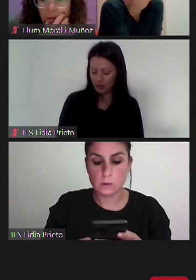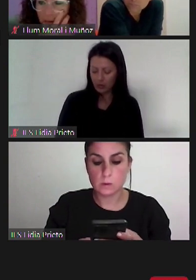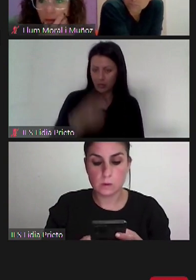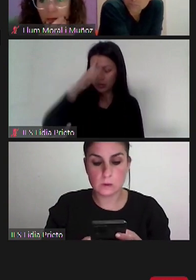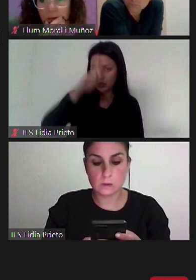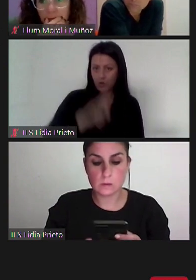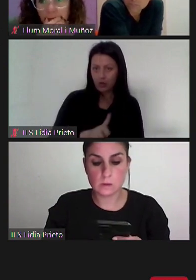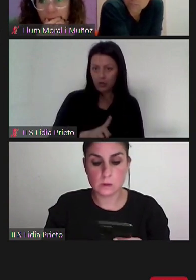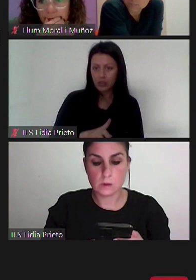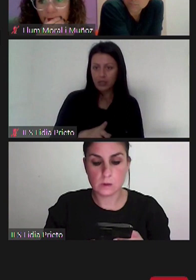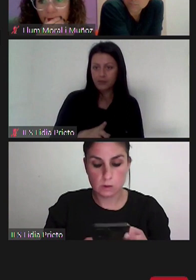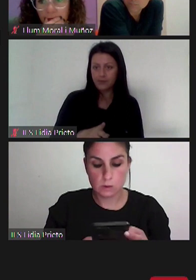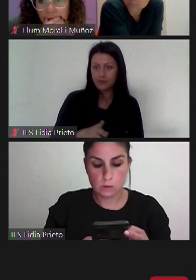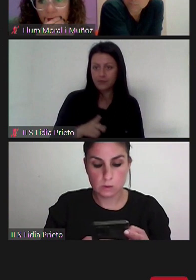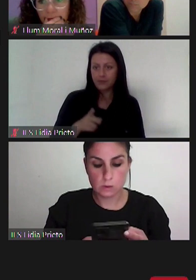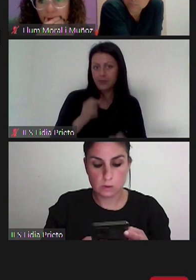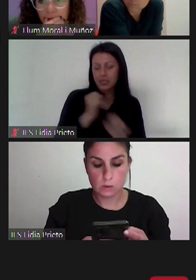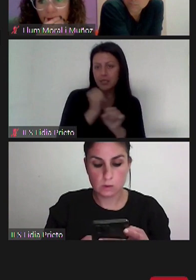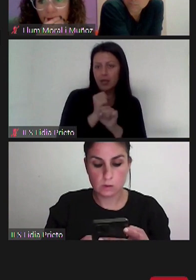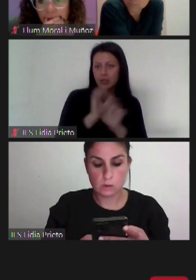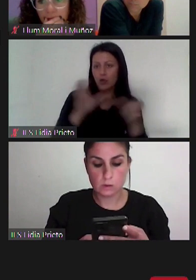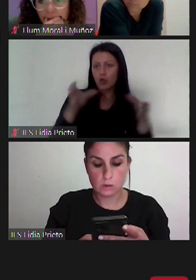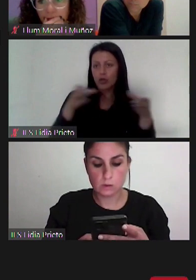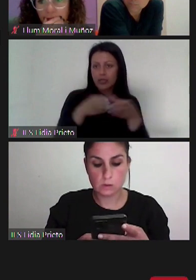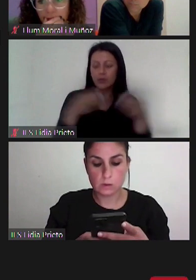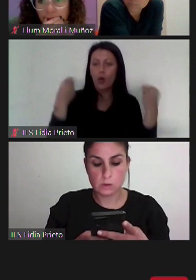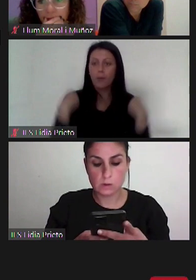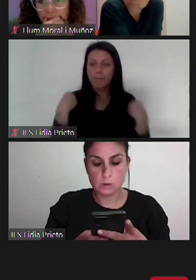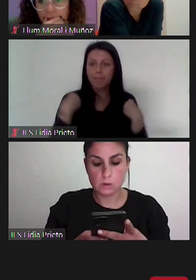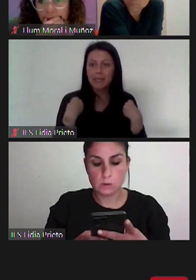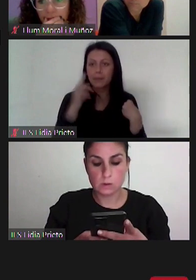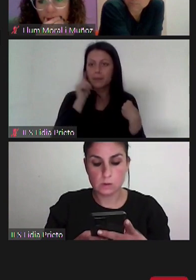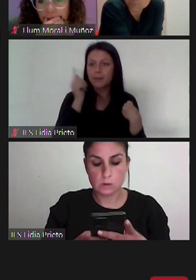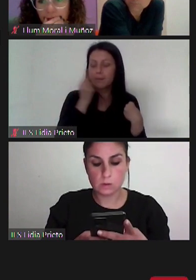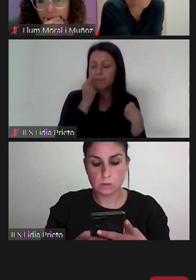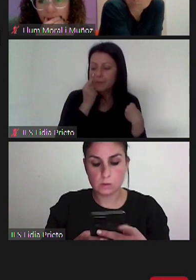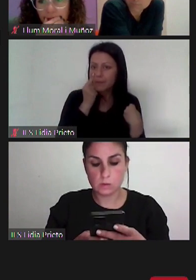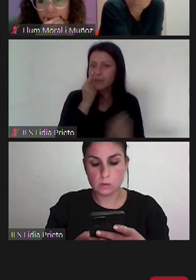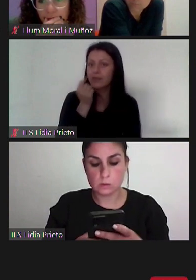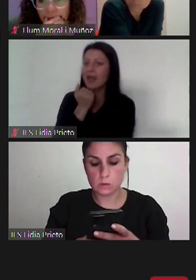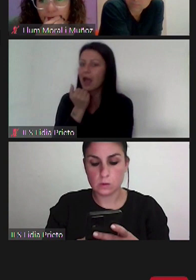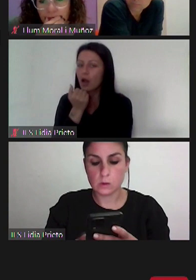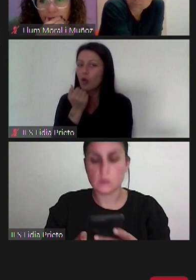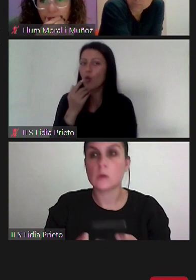trabajáis con este colectivo, si es posible detectar ante la llegada de un cliente